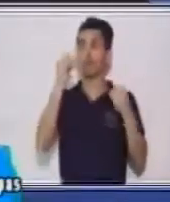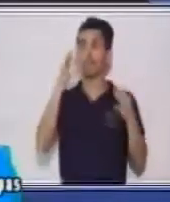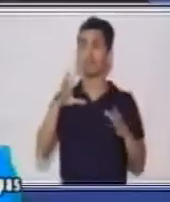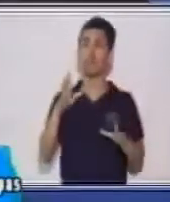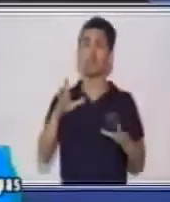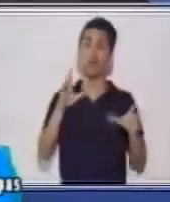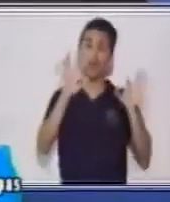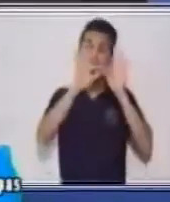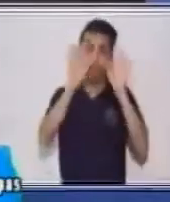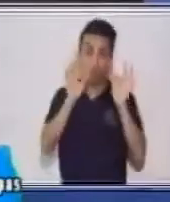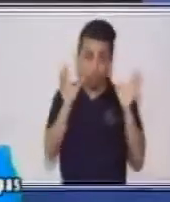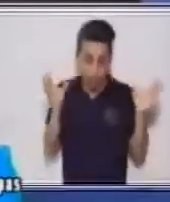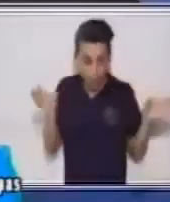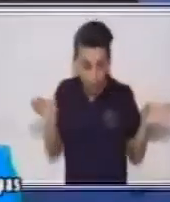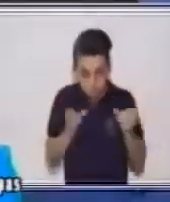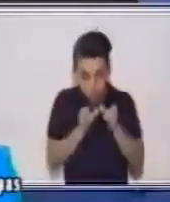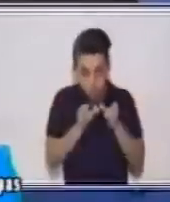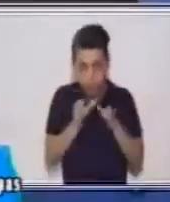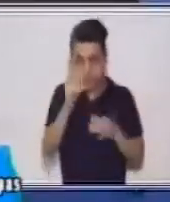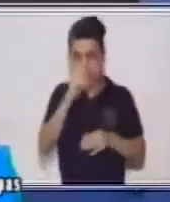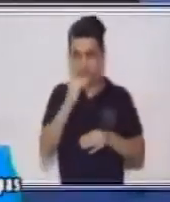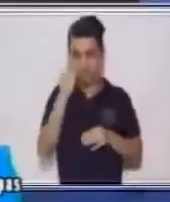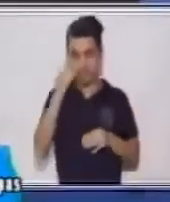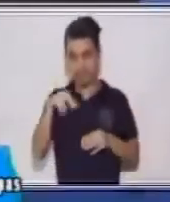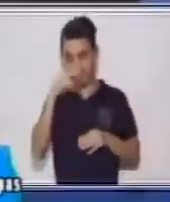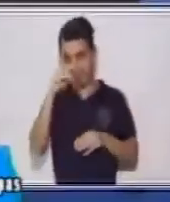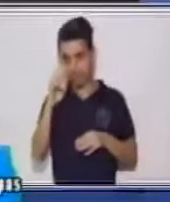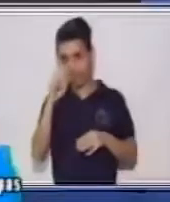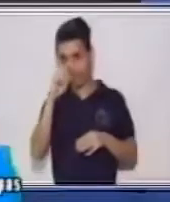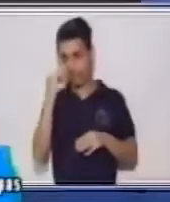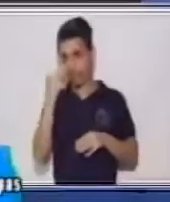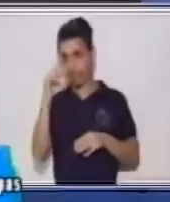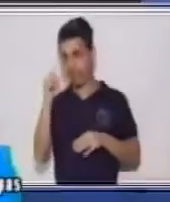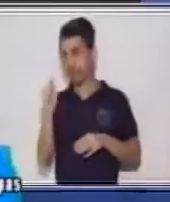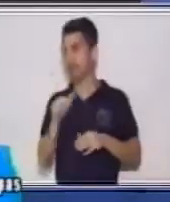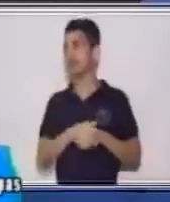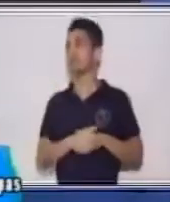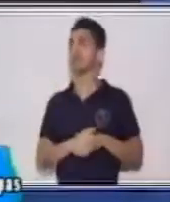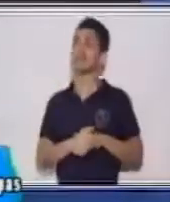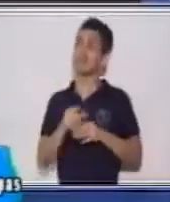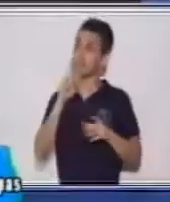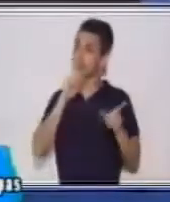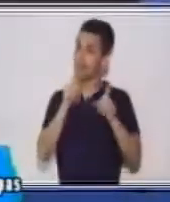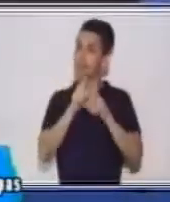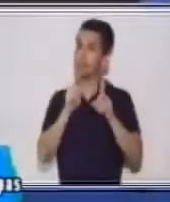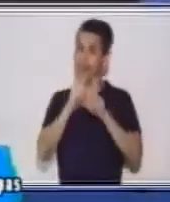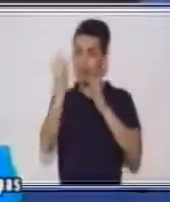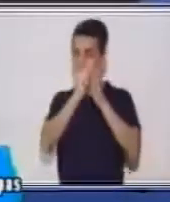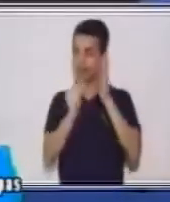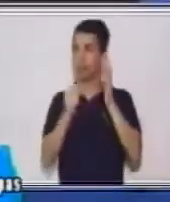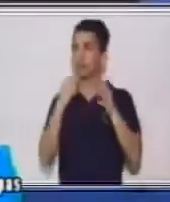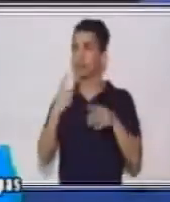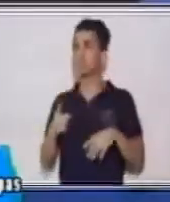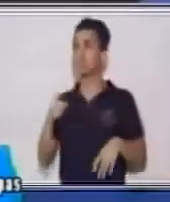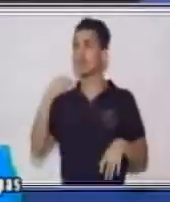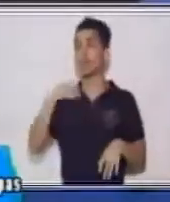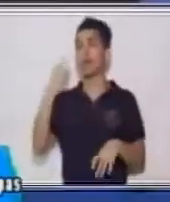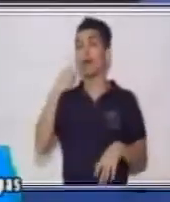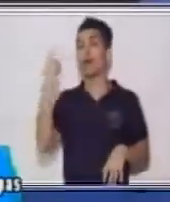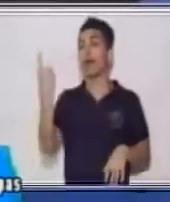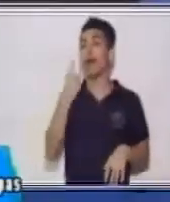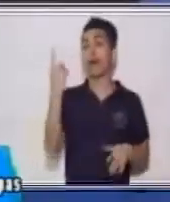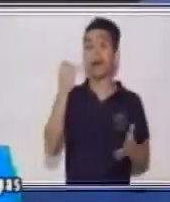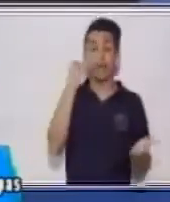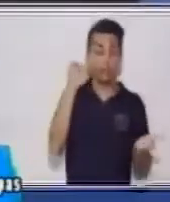una manera sintética. También significa las gráficas que vamos a investigar